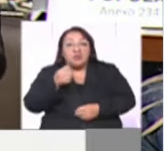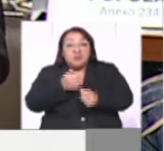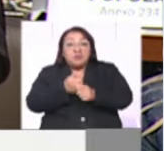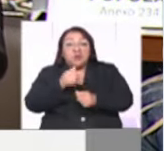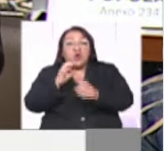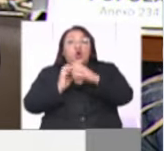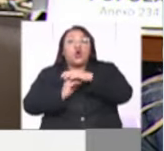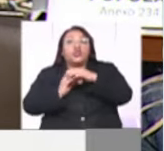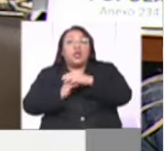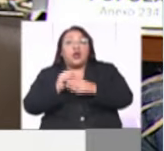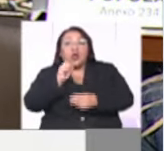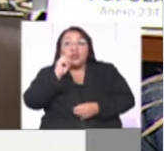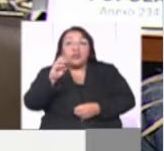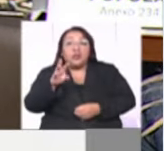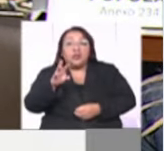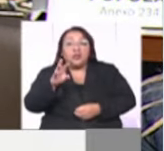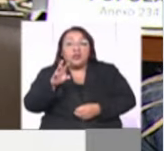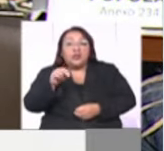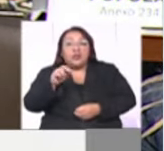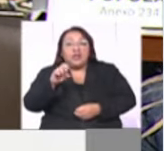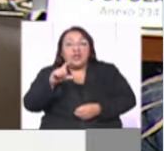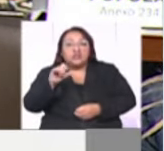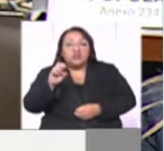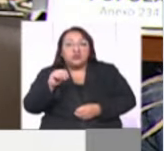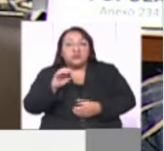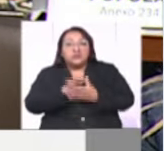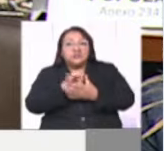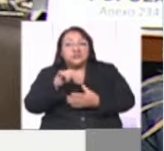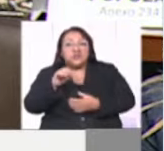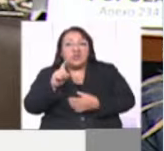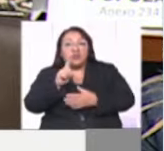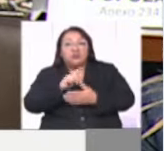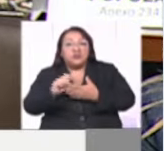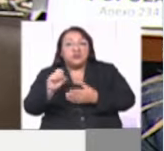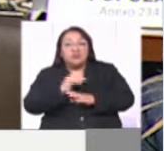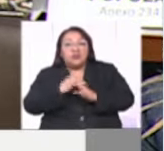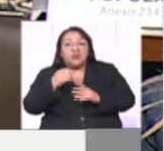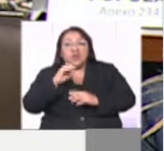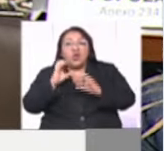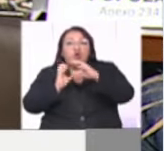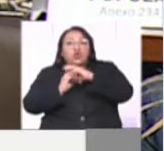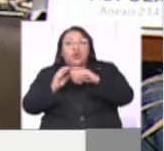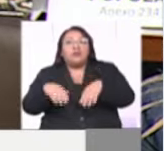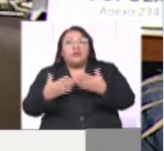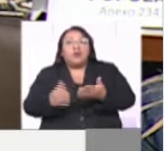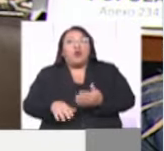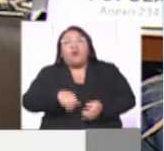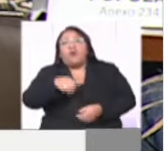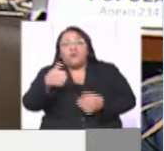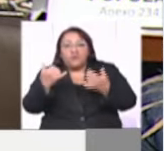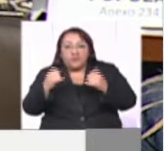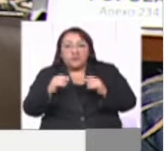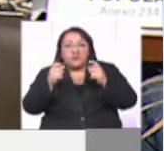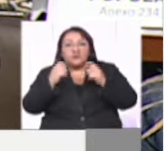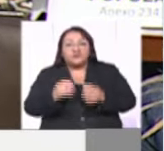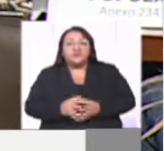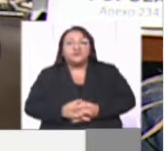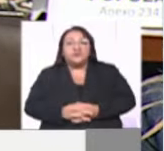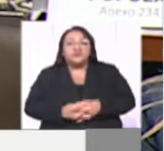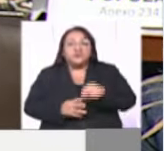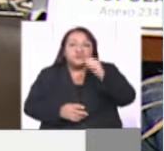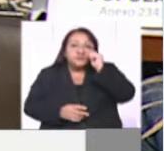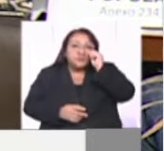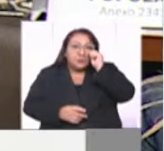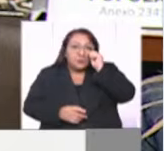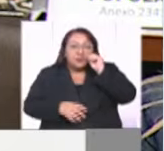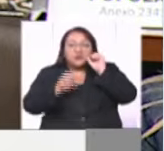Contralor General de la República, el señor Nelson Schack, que en un mes y medio, dice la Contraloría, va a emitir otro informe de control posterior y